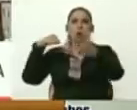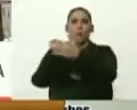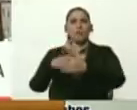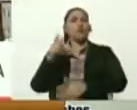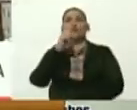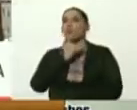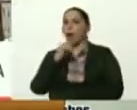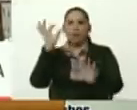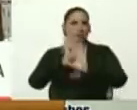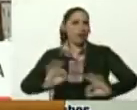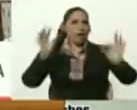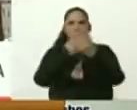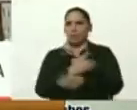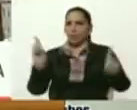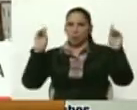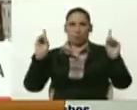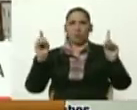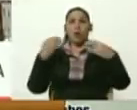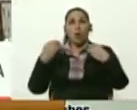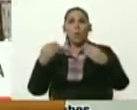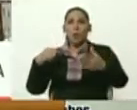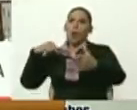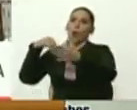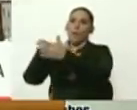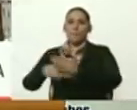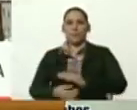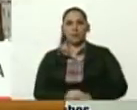ningunos demócratas, como golpistas,